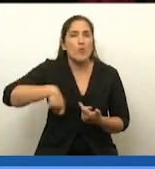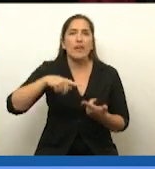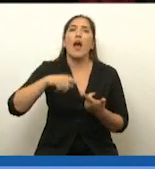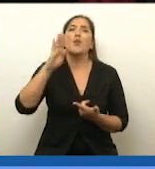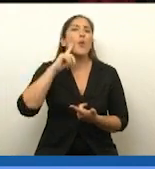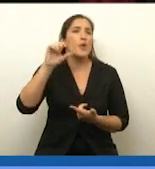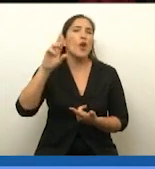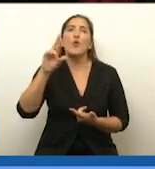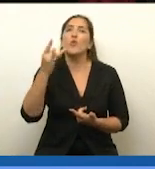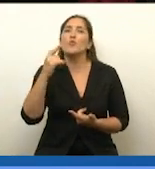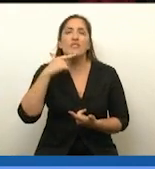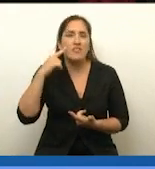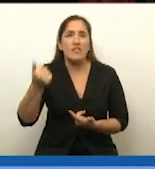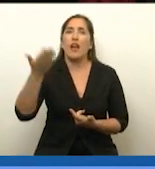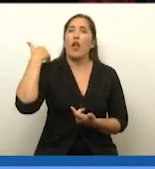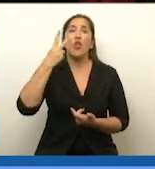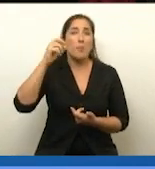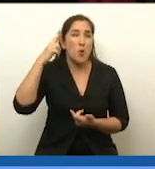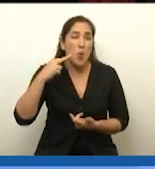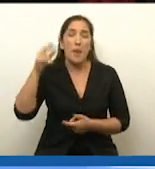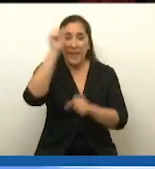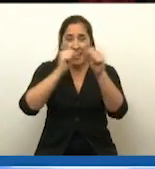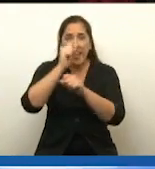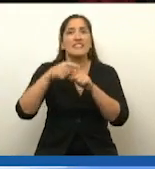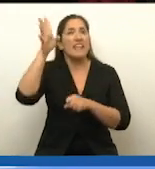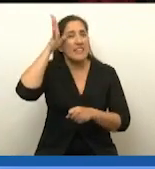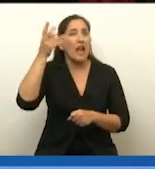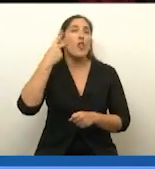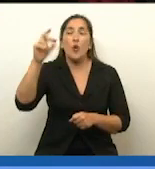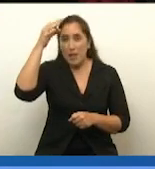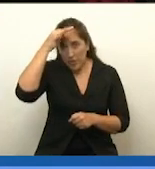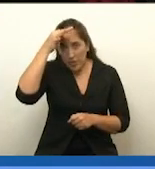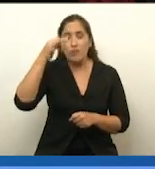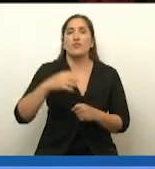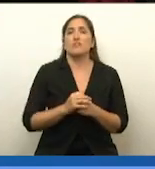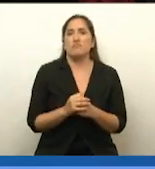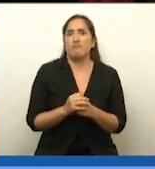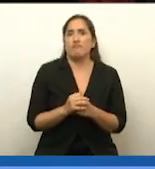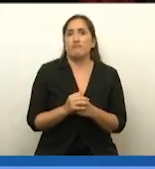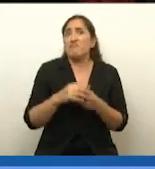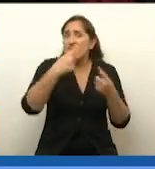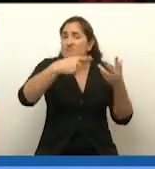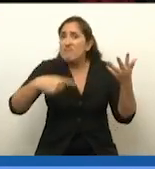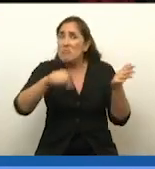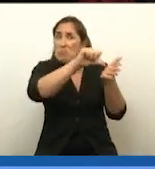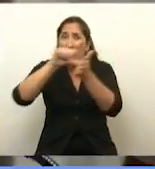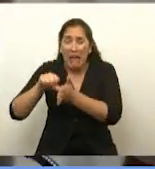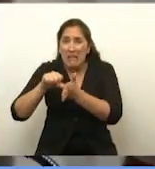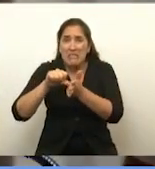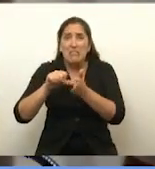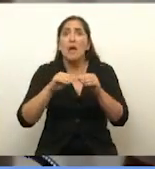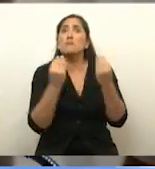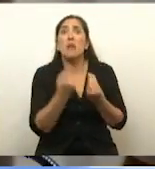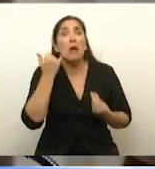bielorrusia en el 2009 crece en el 2010 italia en el 2012 en ninguno de estos países dio